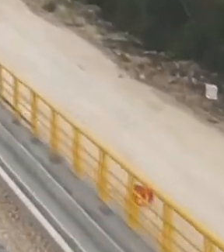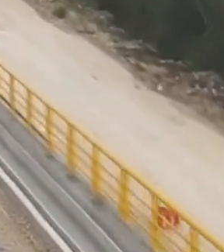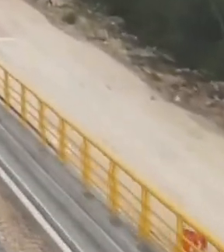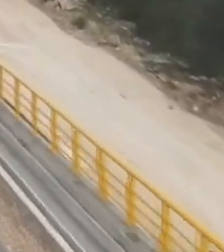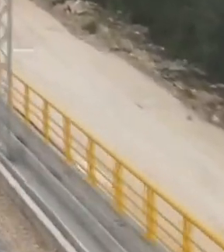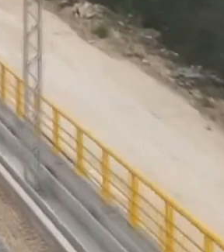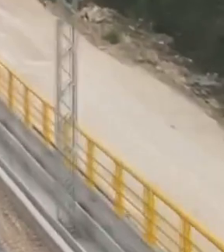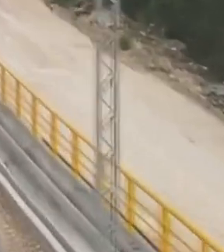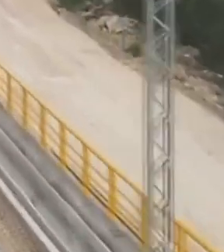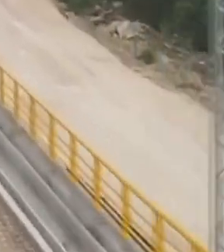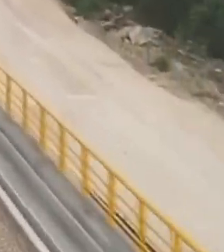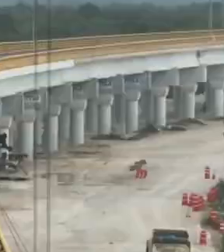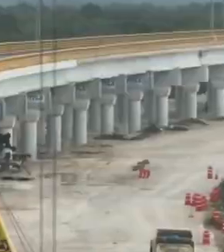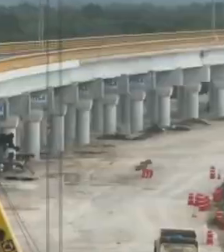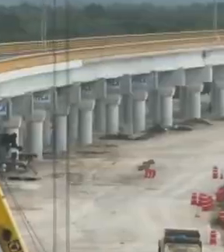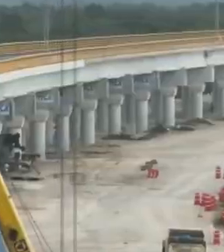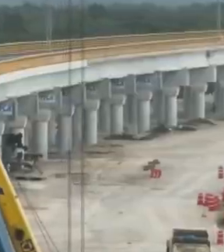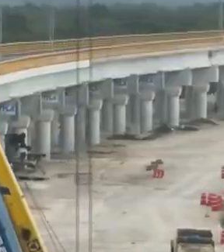de carga.